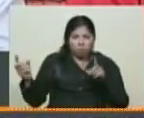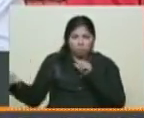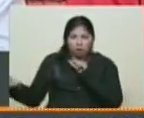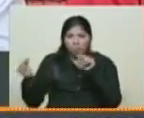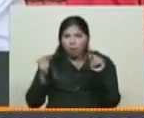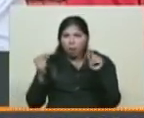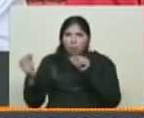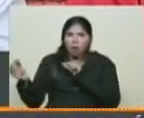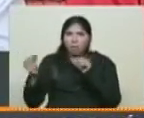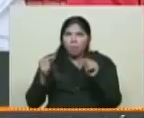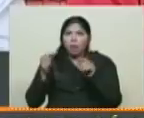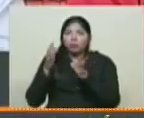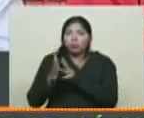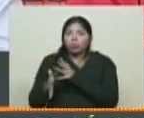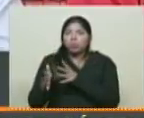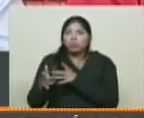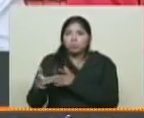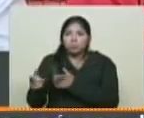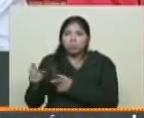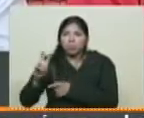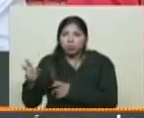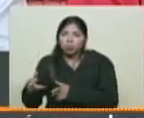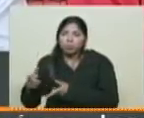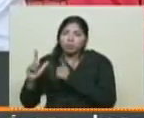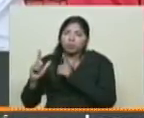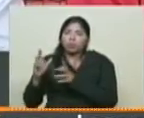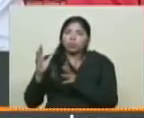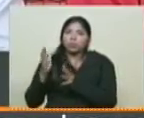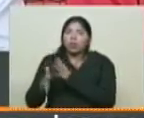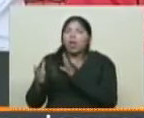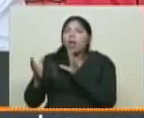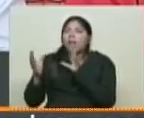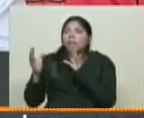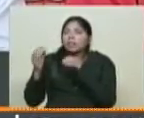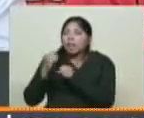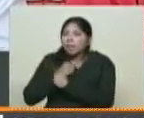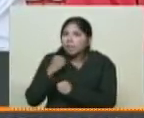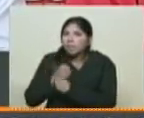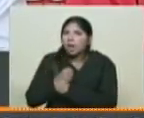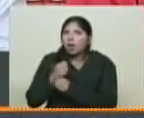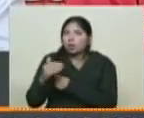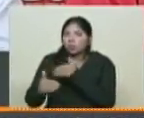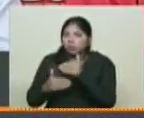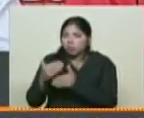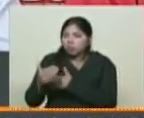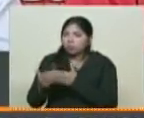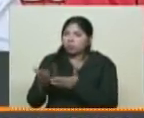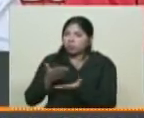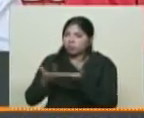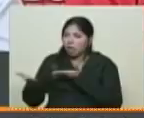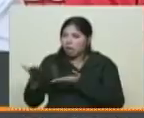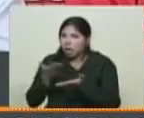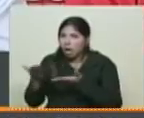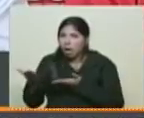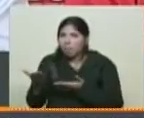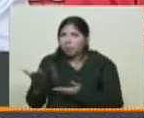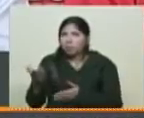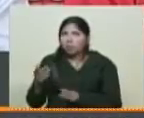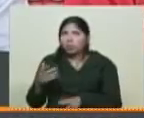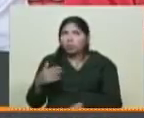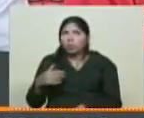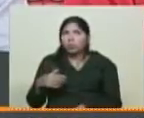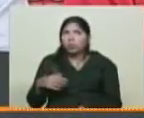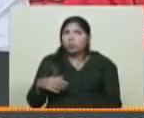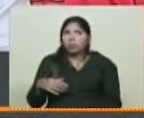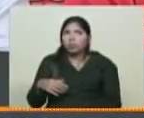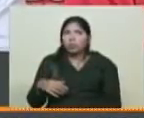agenda posible sobre la cual puede haber ahí puntos de trabajo, de avance, en intercambios, en acuerdos, bueno, nosotros se lo dejamos en